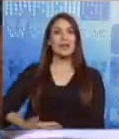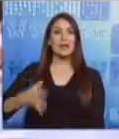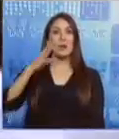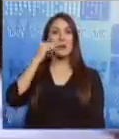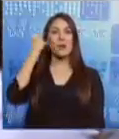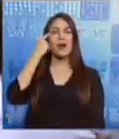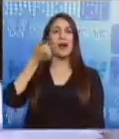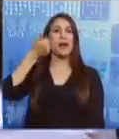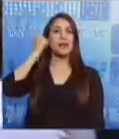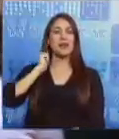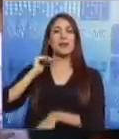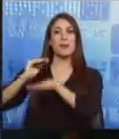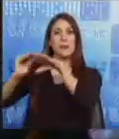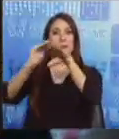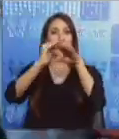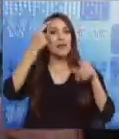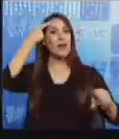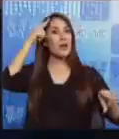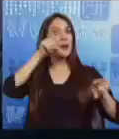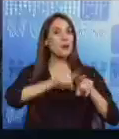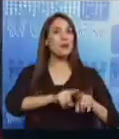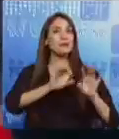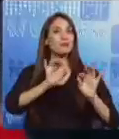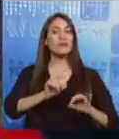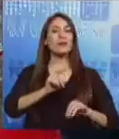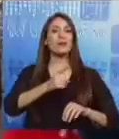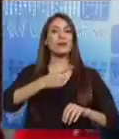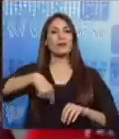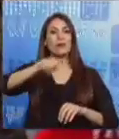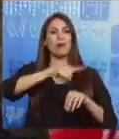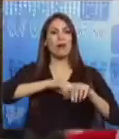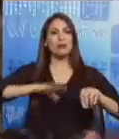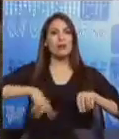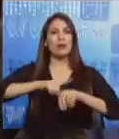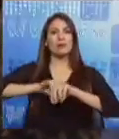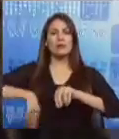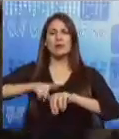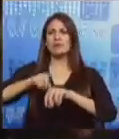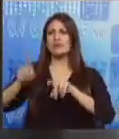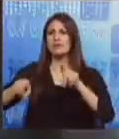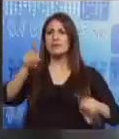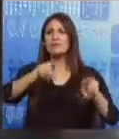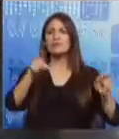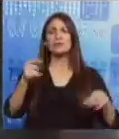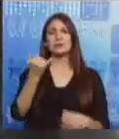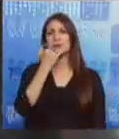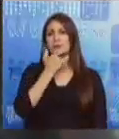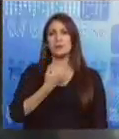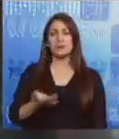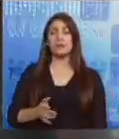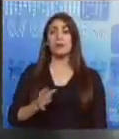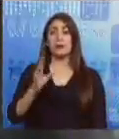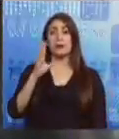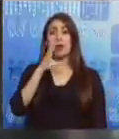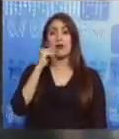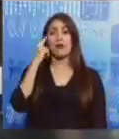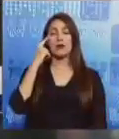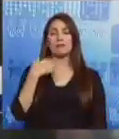de la República, donde la mayoría de los invitados llegaron tarde y se cuestionó esta actitud. El compañero presidente me ha